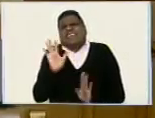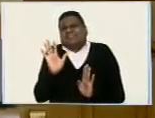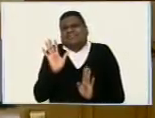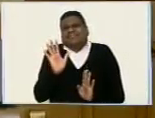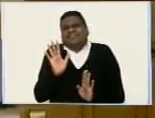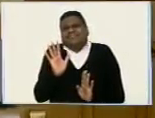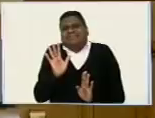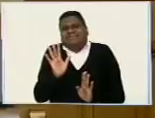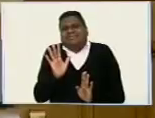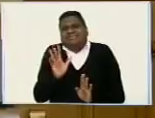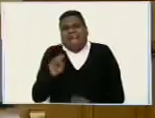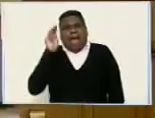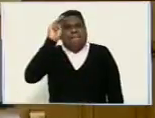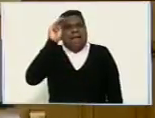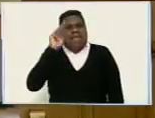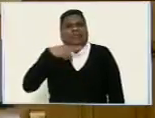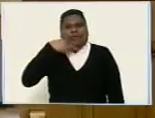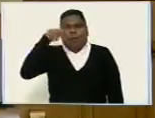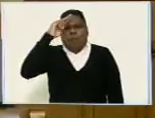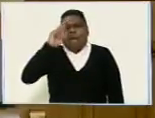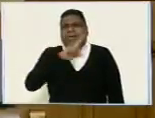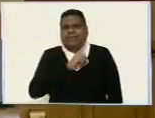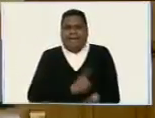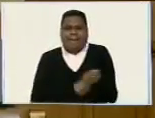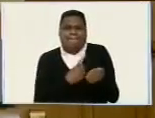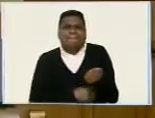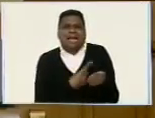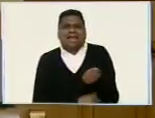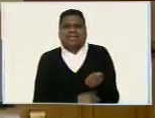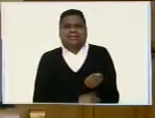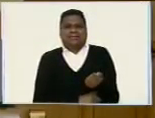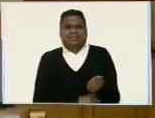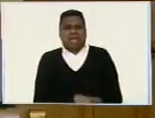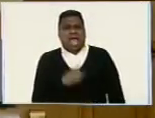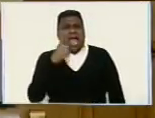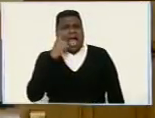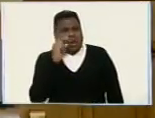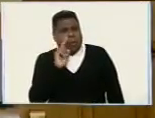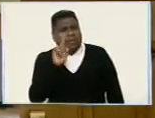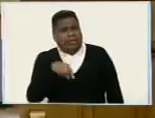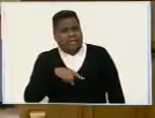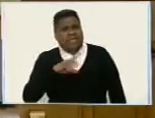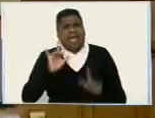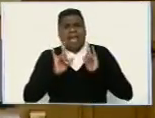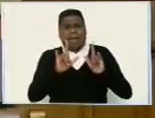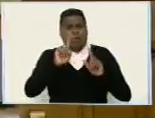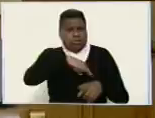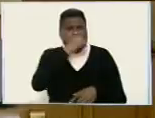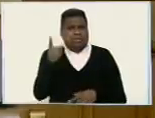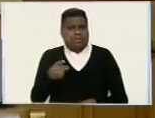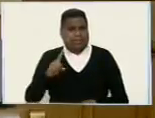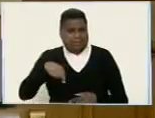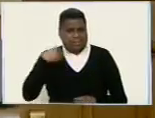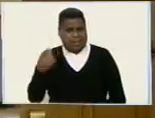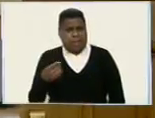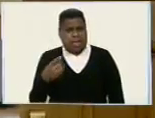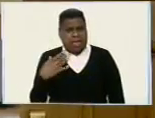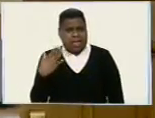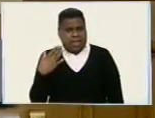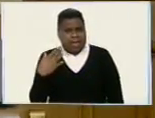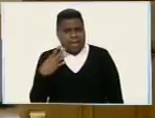¿A quién? A su maestro, a su padre, a su hermano, al hombre que estoy seguro él amó después de su padre. No recuerdo, ¿Adrián se llama su papá? ¿Una cosa